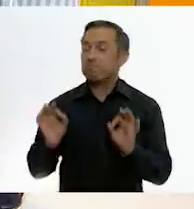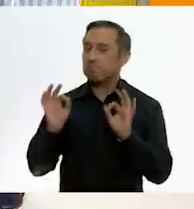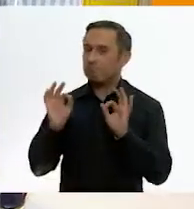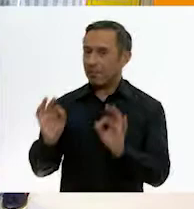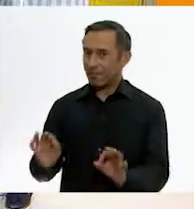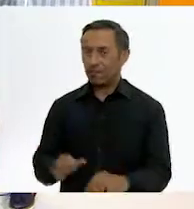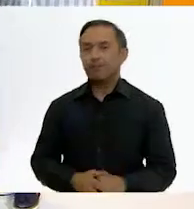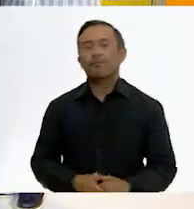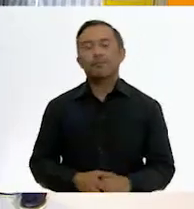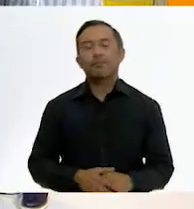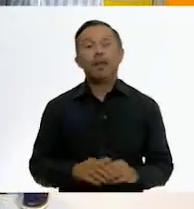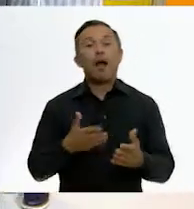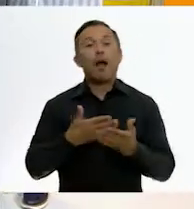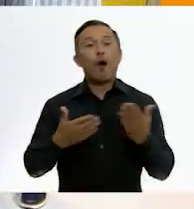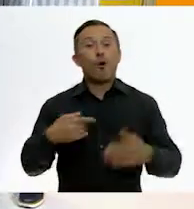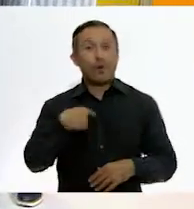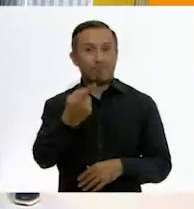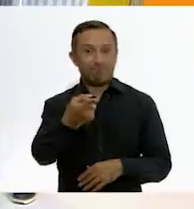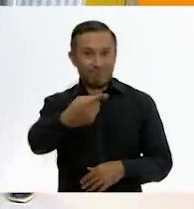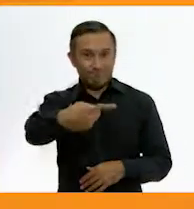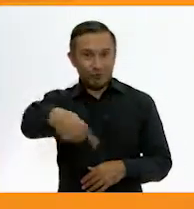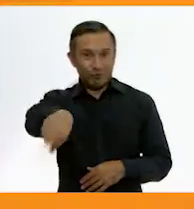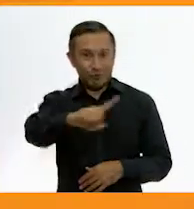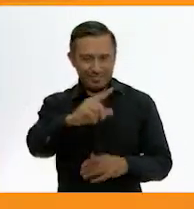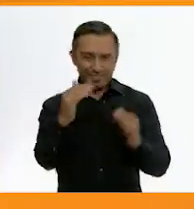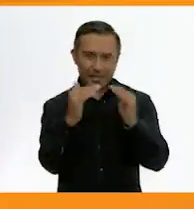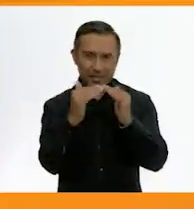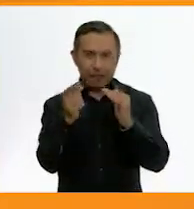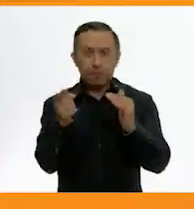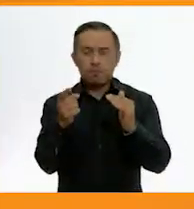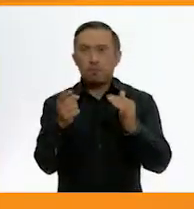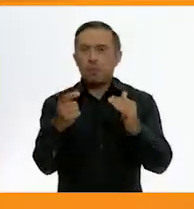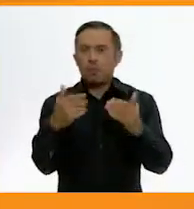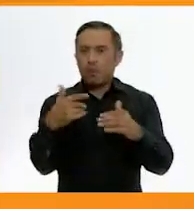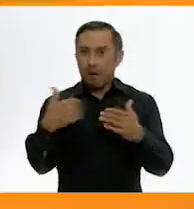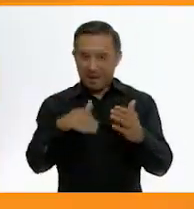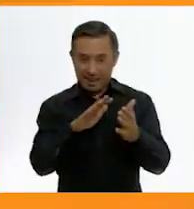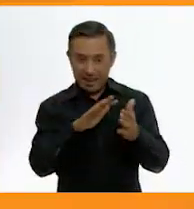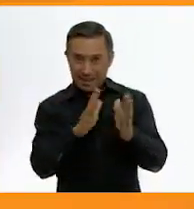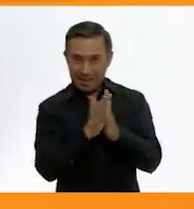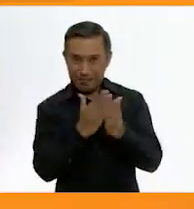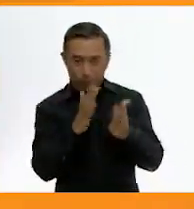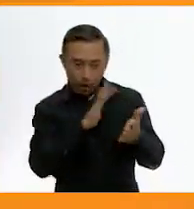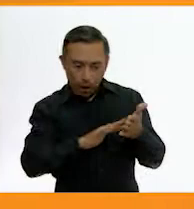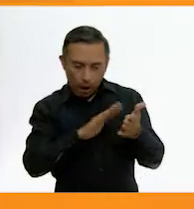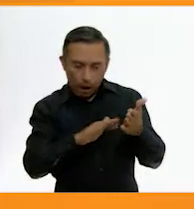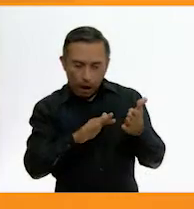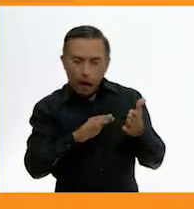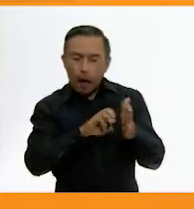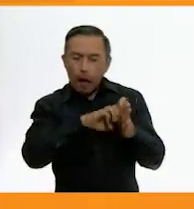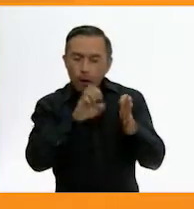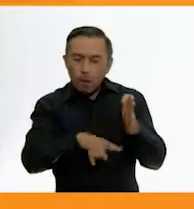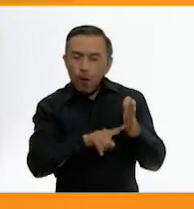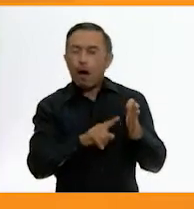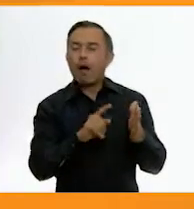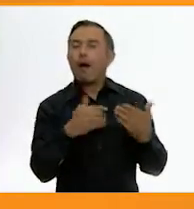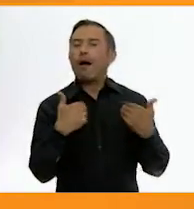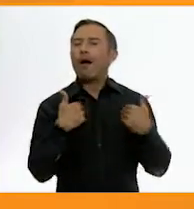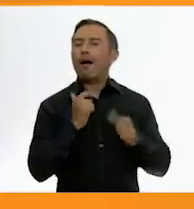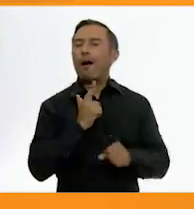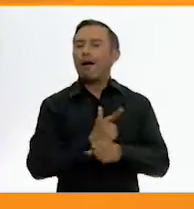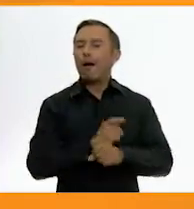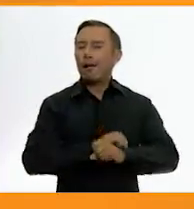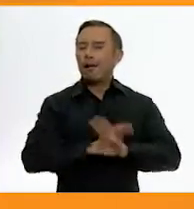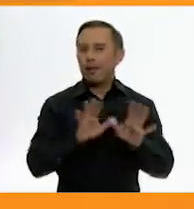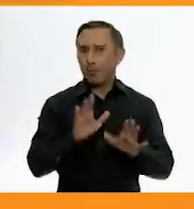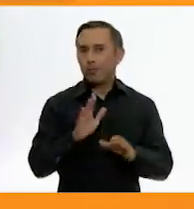ahora si usted es en casa sin importar qué materia yo creo que el ejemplo que viene en el libro es muy útil para todos nosotros para darnos